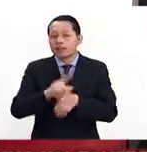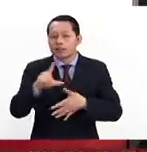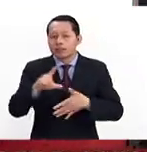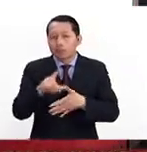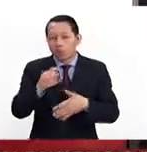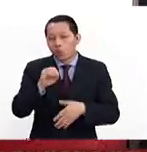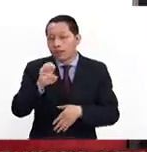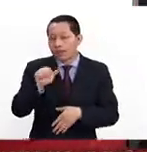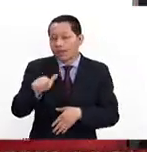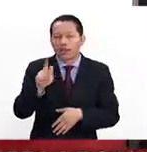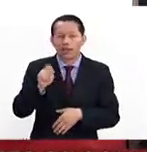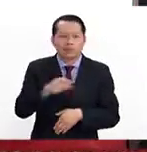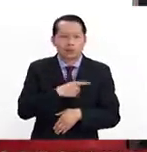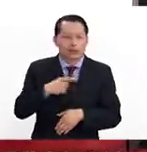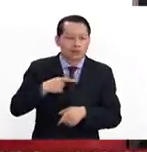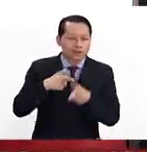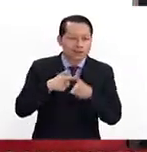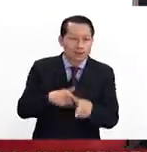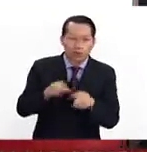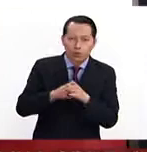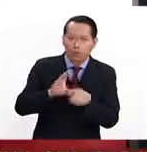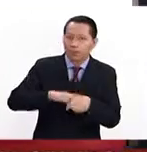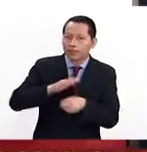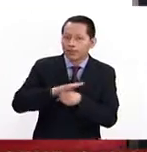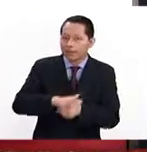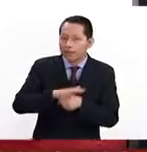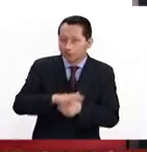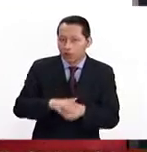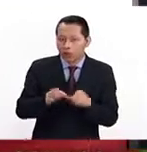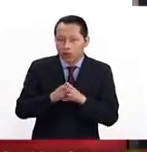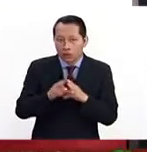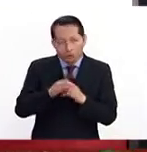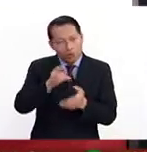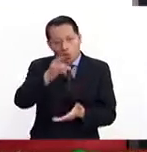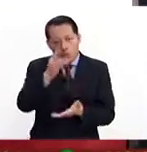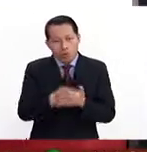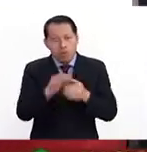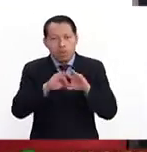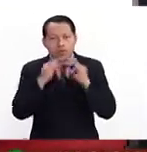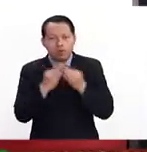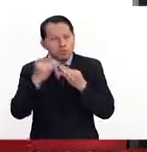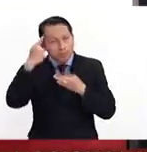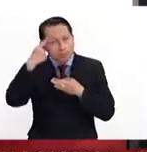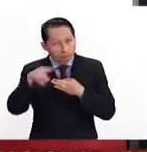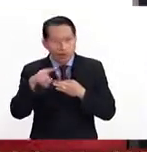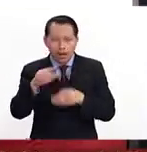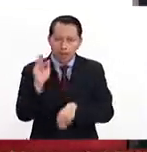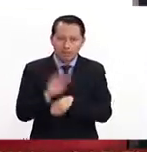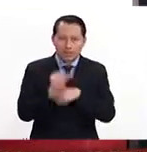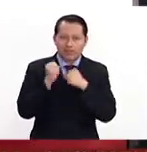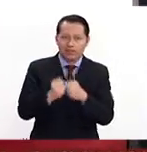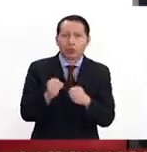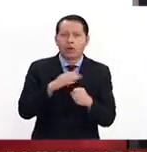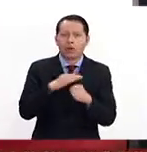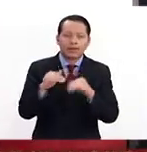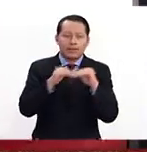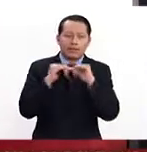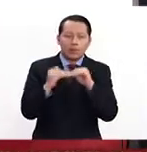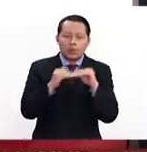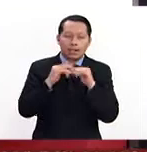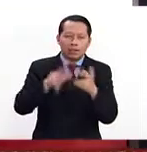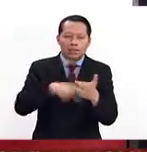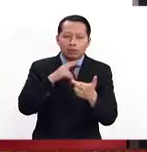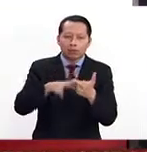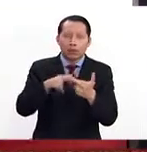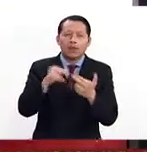de la OEA, deben seguir ejerciendo presión. Es el único mecanismo, sobre todo, para garantizar también la democracia de la región.